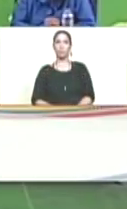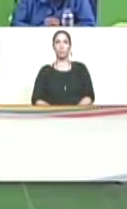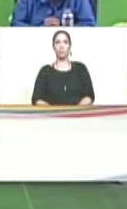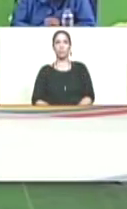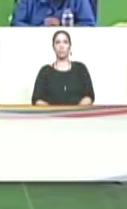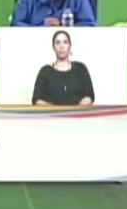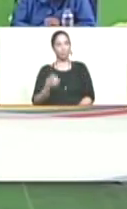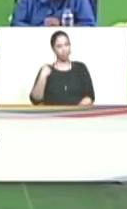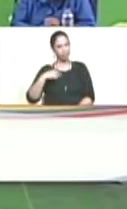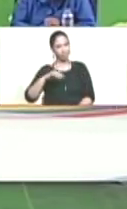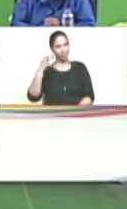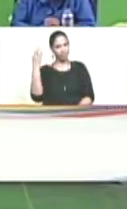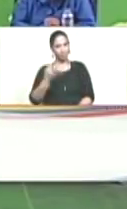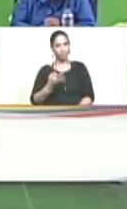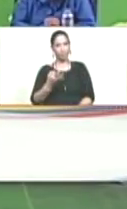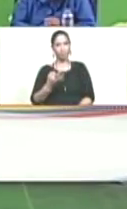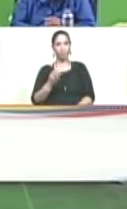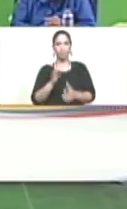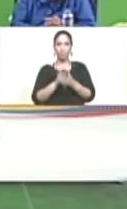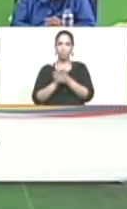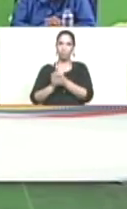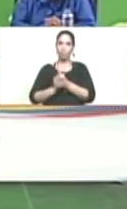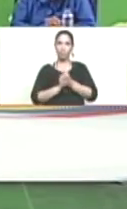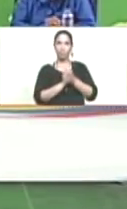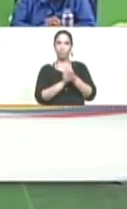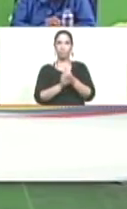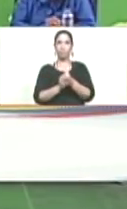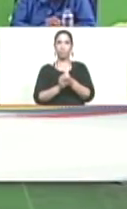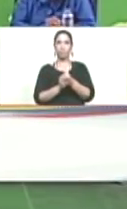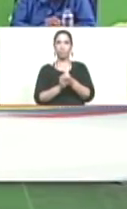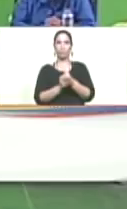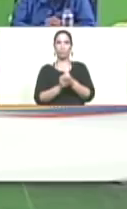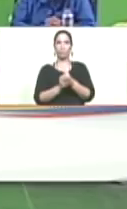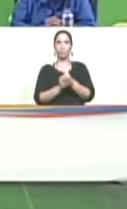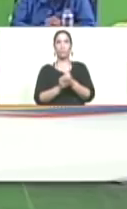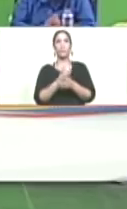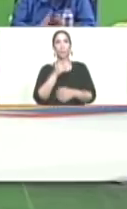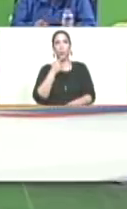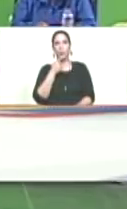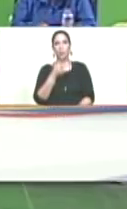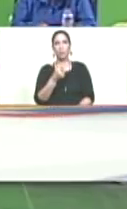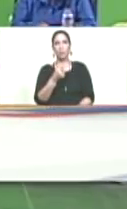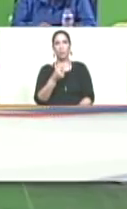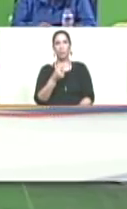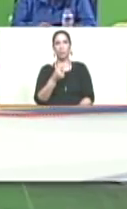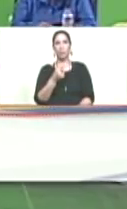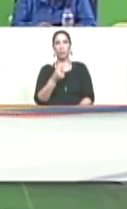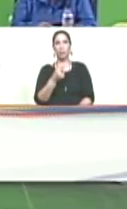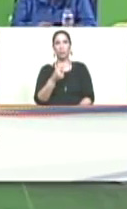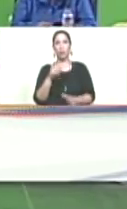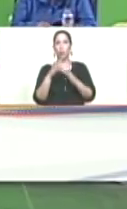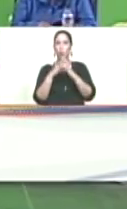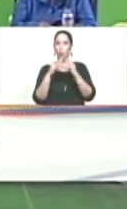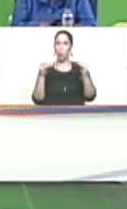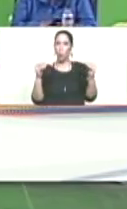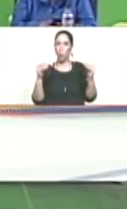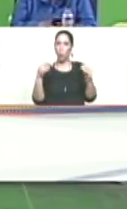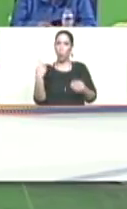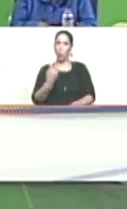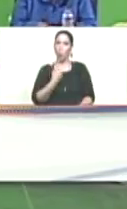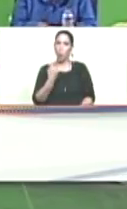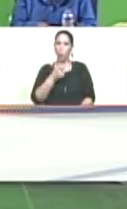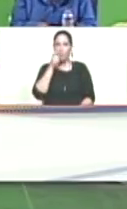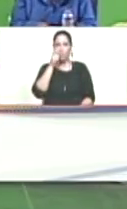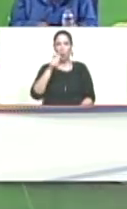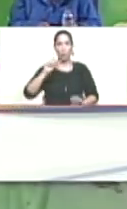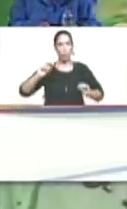Tenga la seguridad, compañero, que no es consigna cuando decimos: solo el pueblo salva